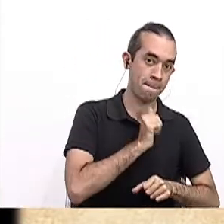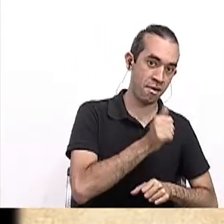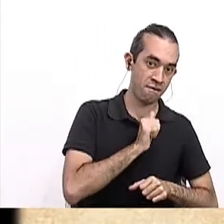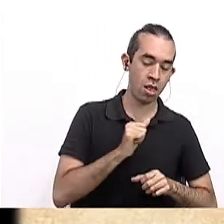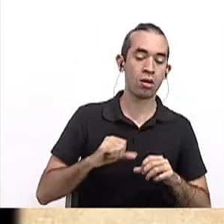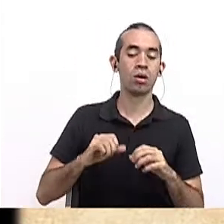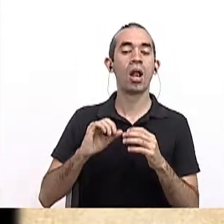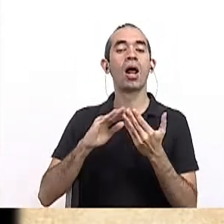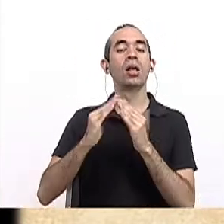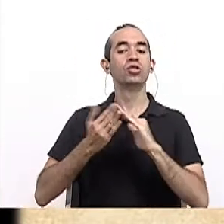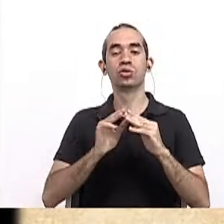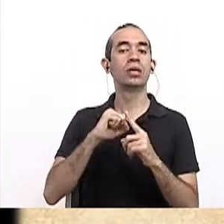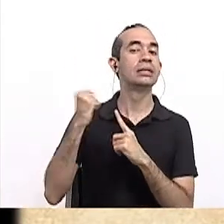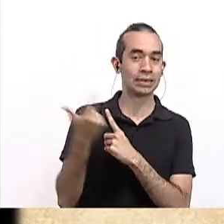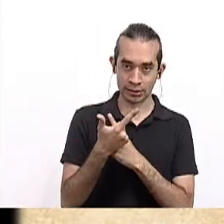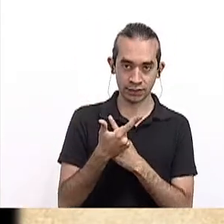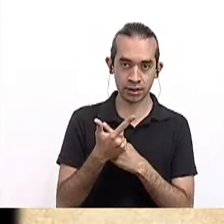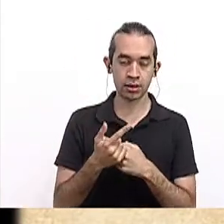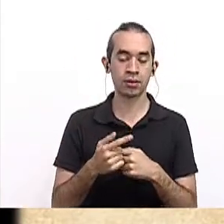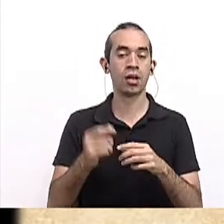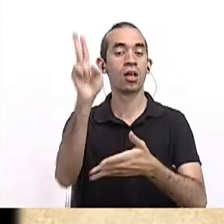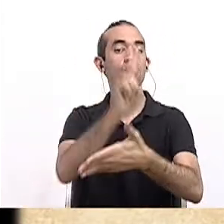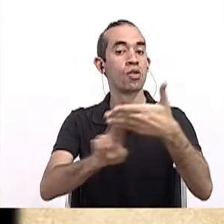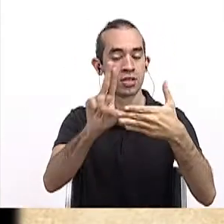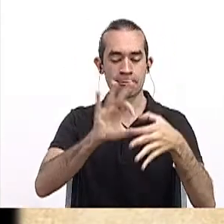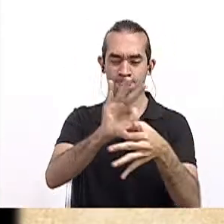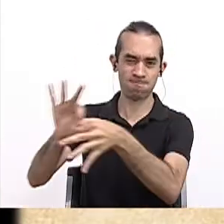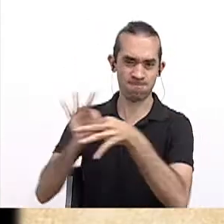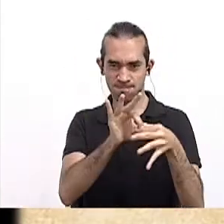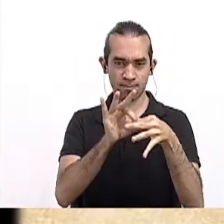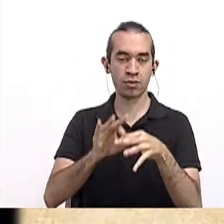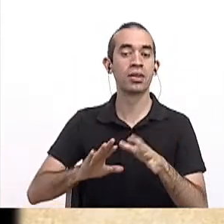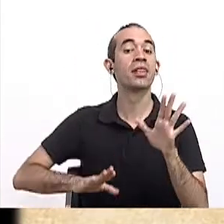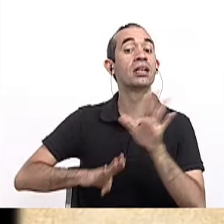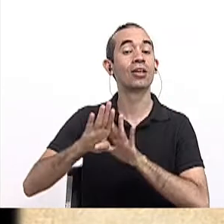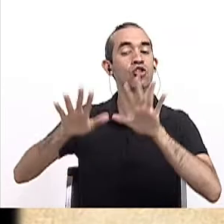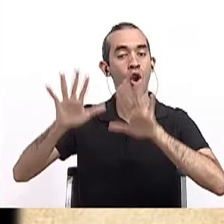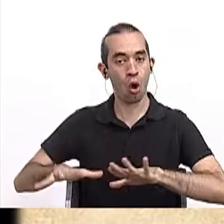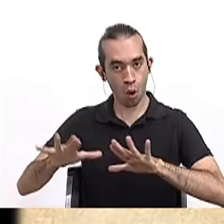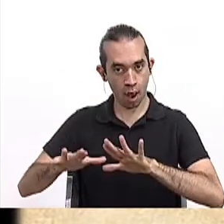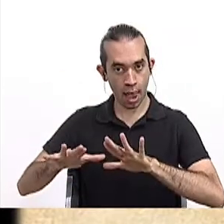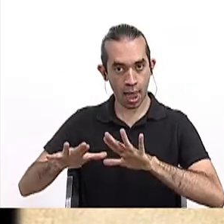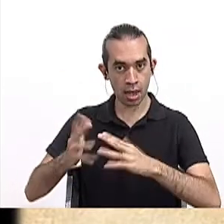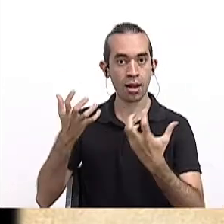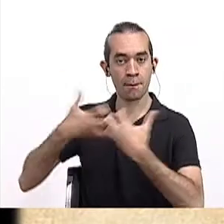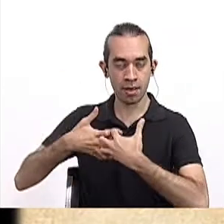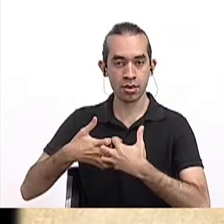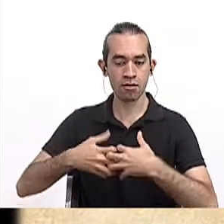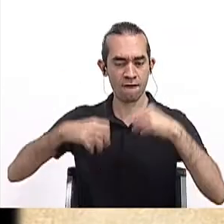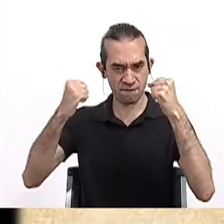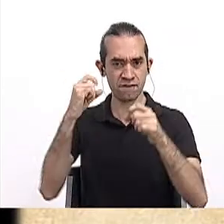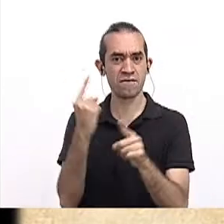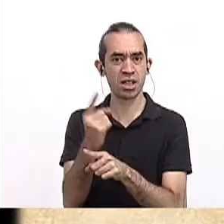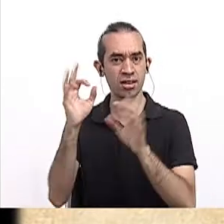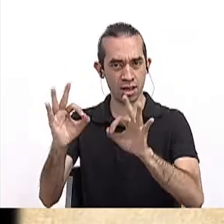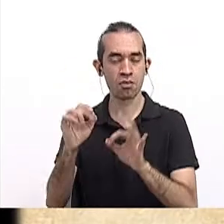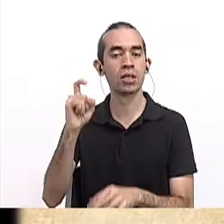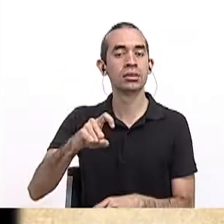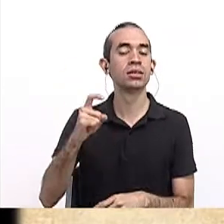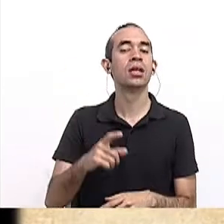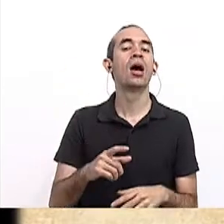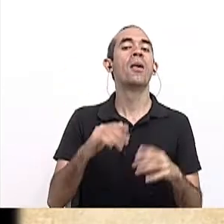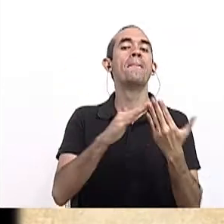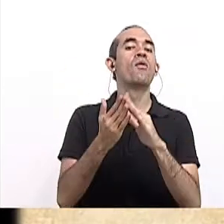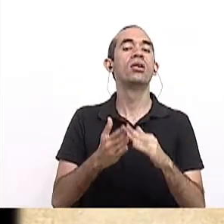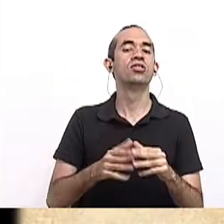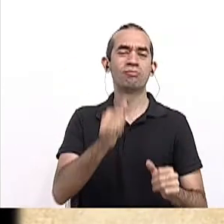civil y la academia. Un DLA efectivo necesita de una población resiliente y empoderada, la cual sea capaz de construir